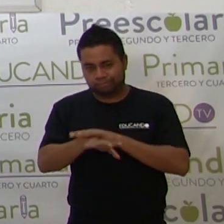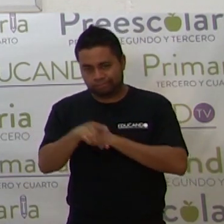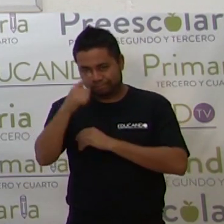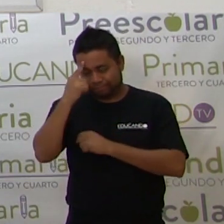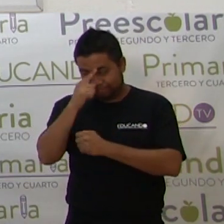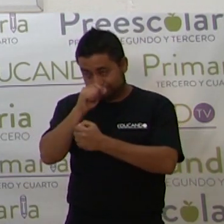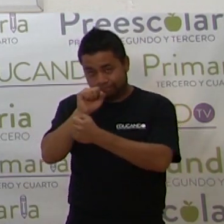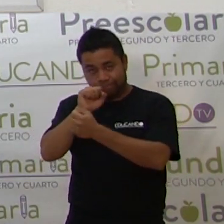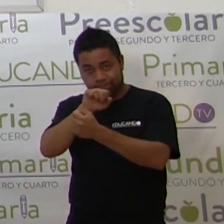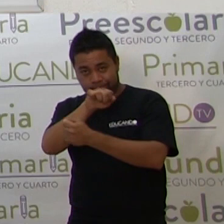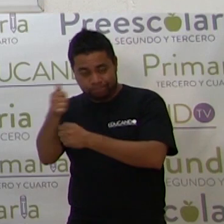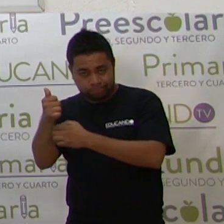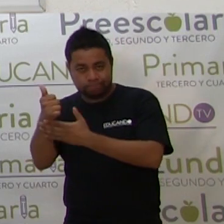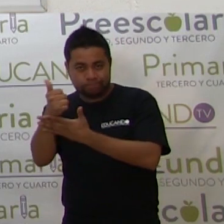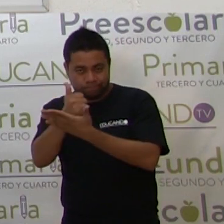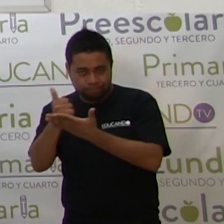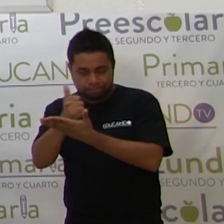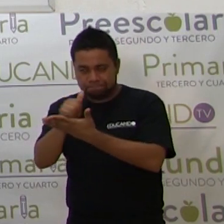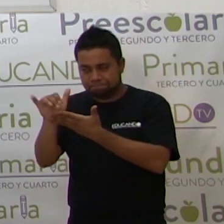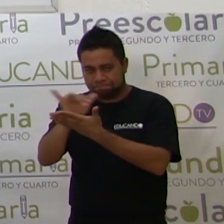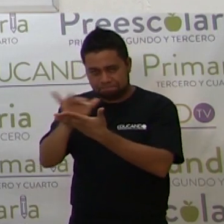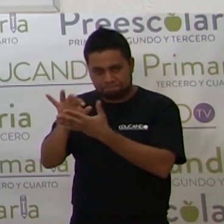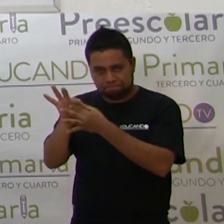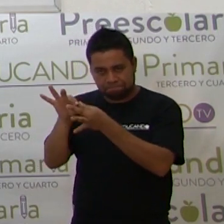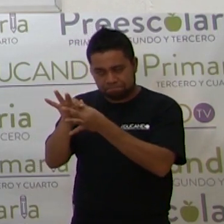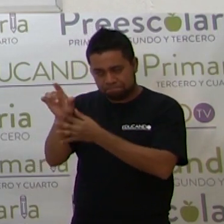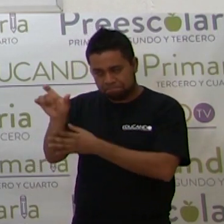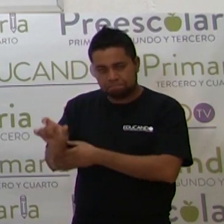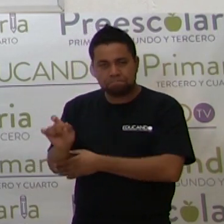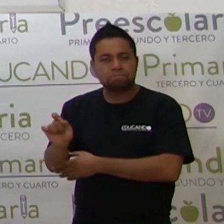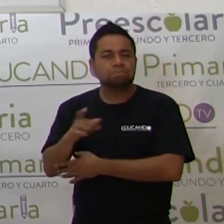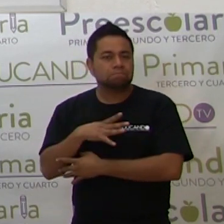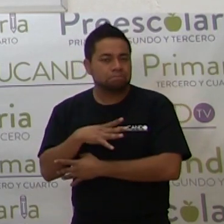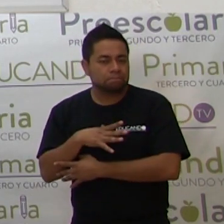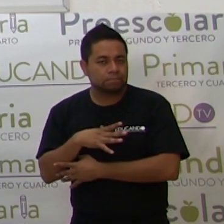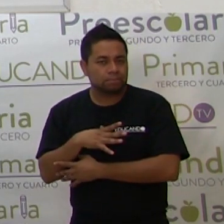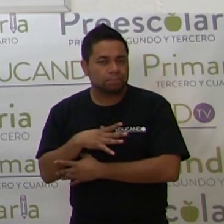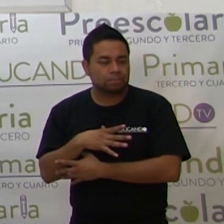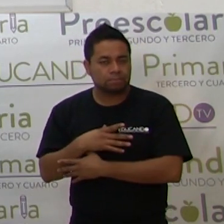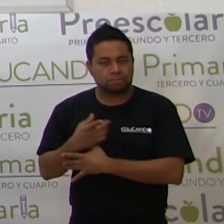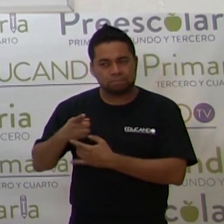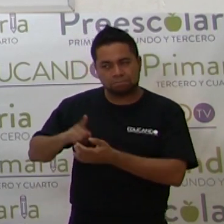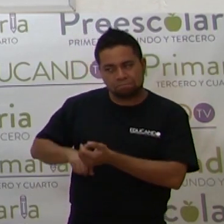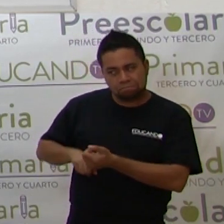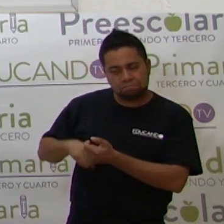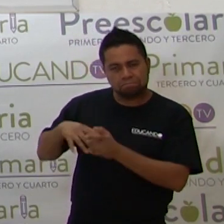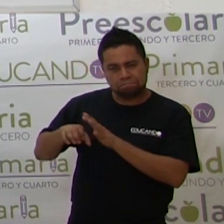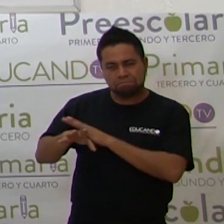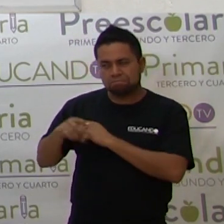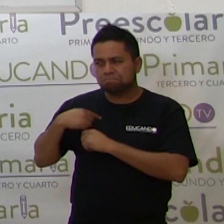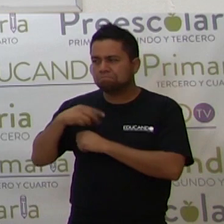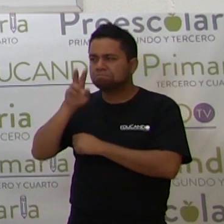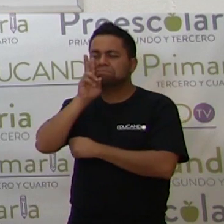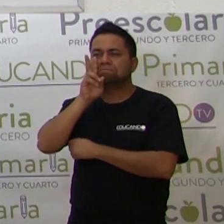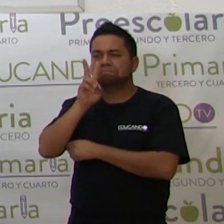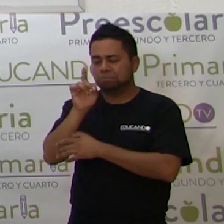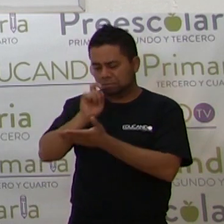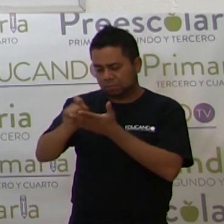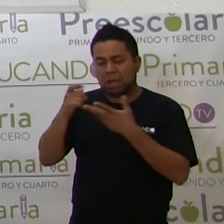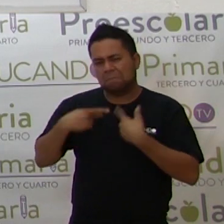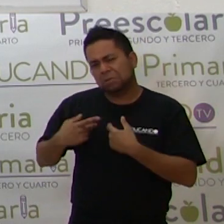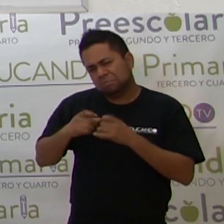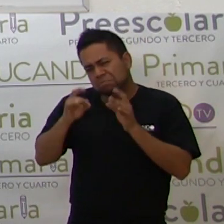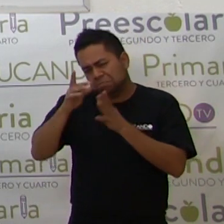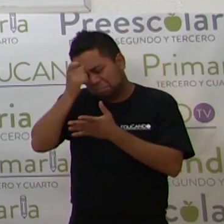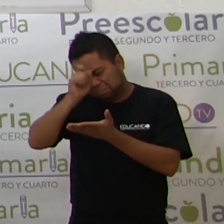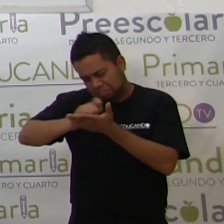texto descriptivo nosotros sabemos que vamos a encontrar lo que estamos observando, o el emisor que escribió este